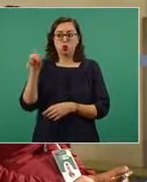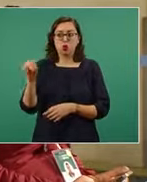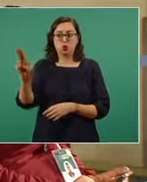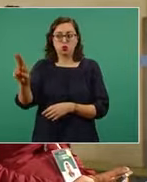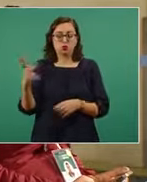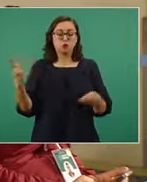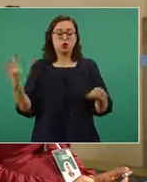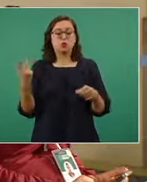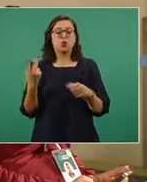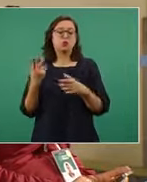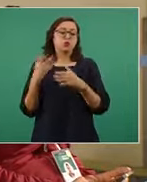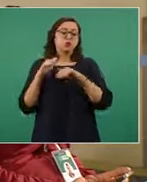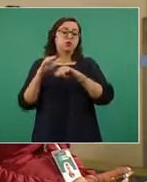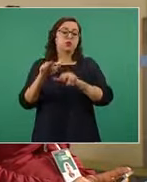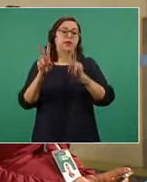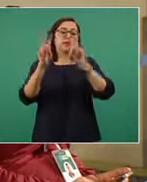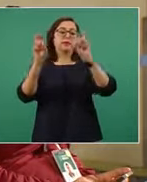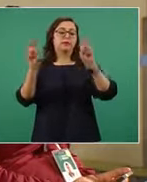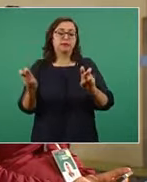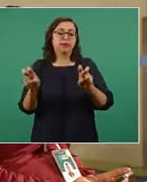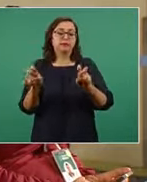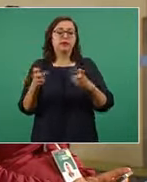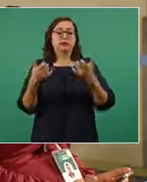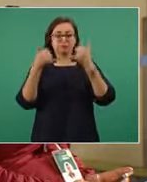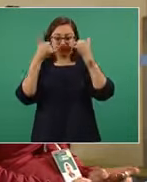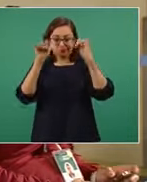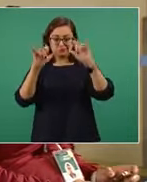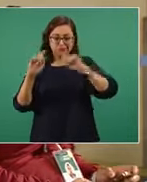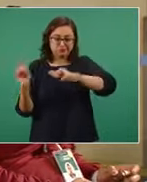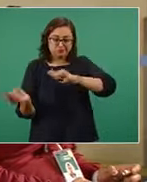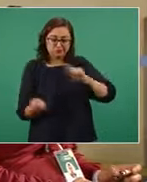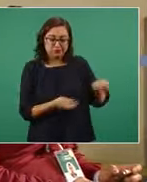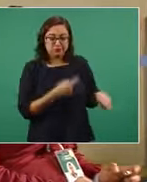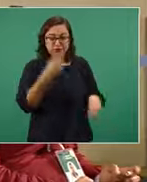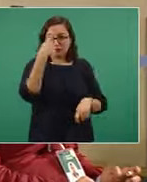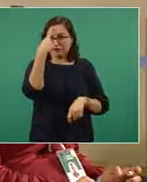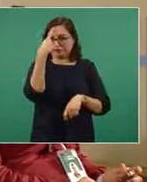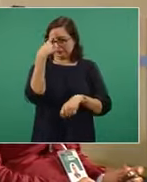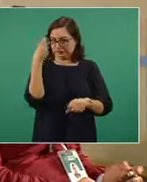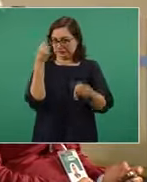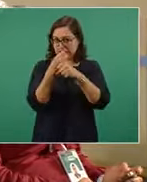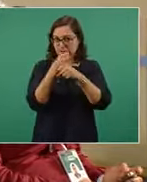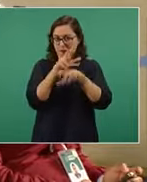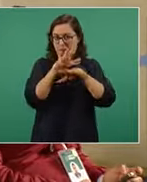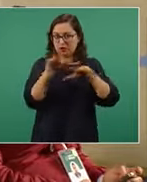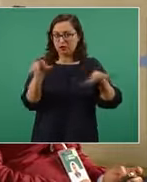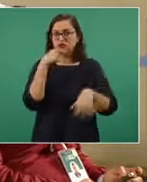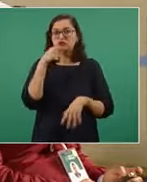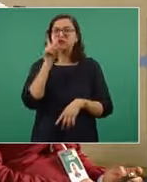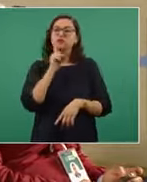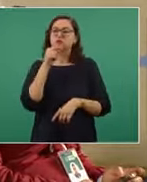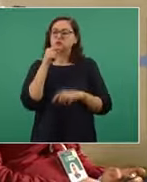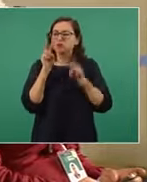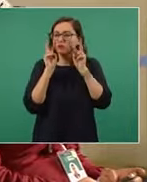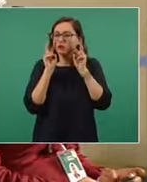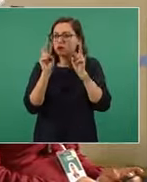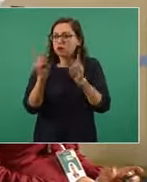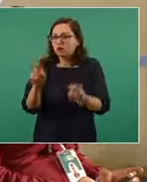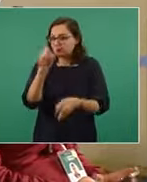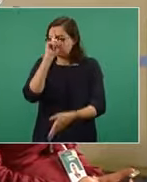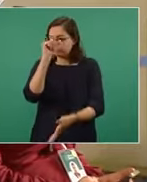física y mental asociadas con las corridas de toros y el impacto de estas en los niños y niñas. Se llevó a cabo una reunión virtual